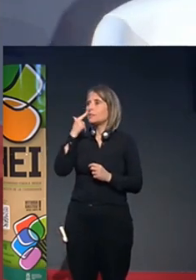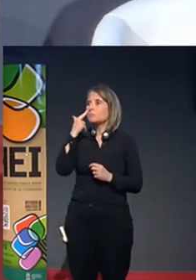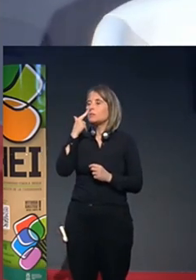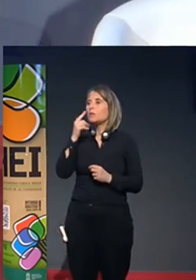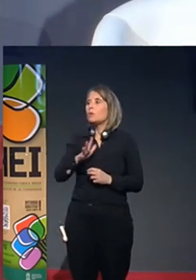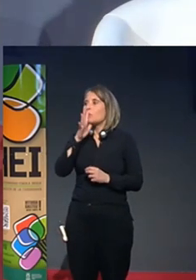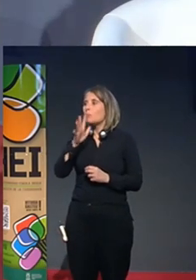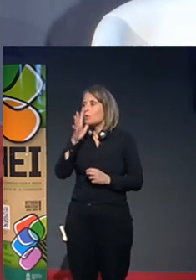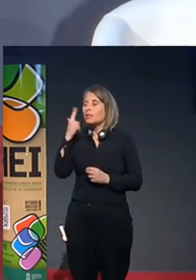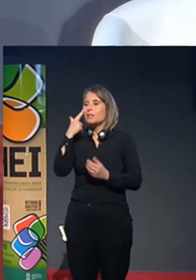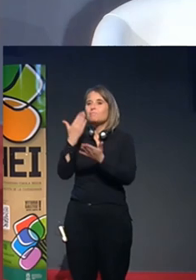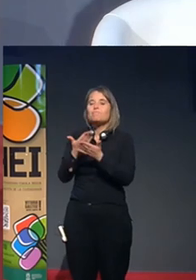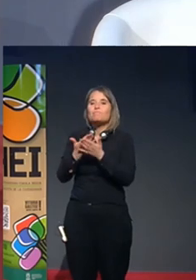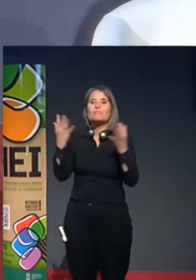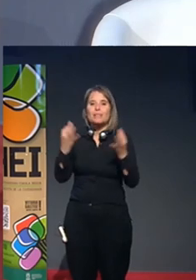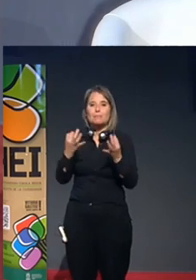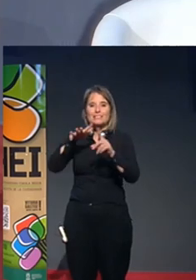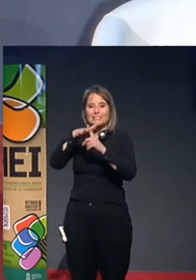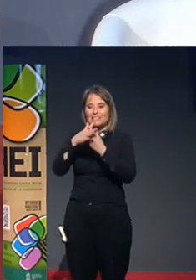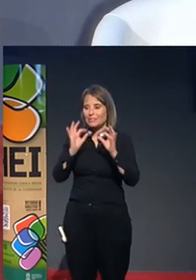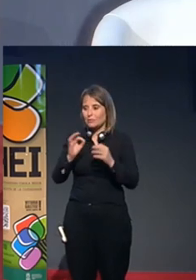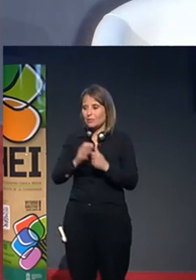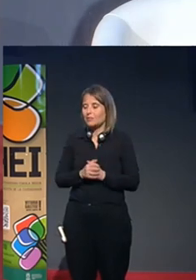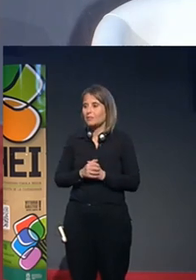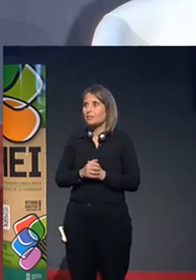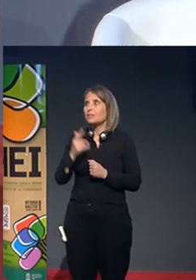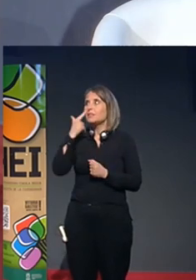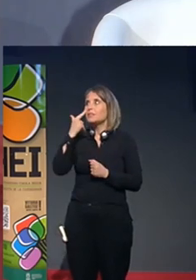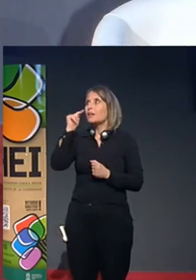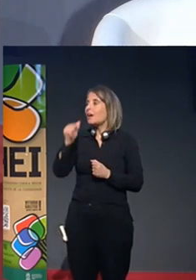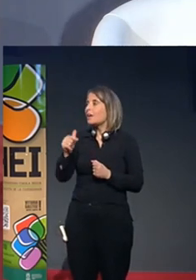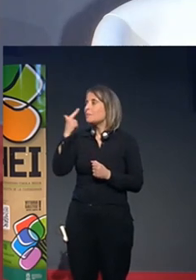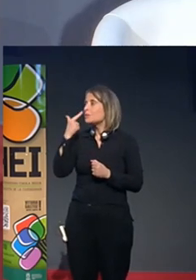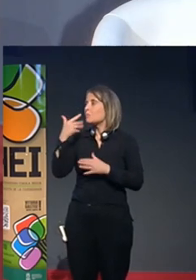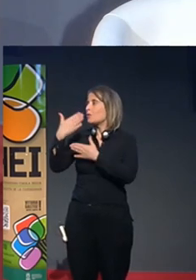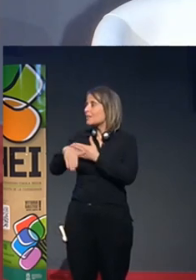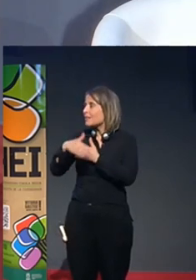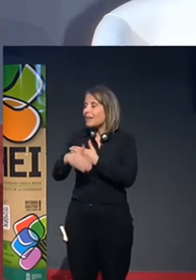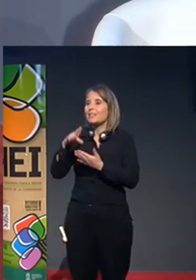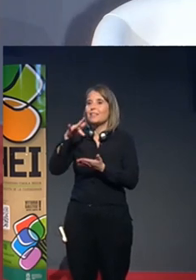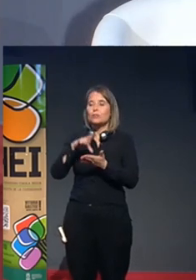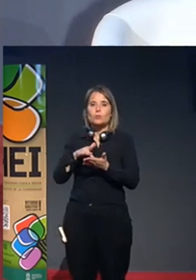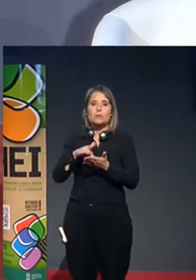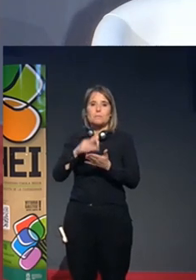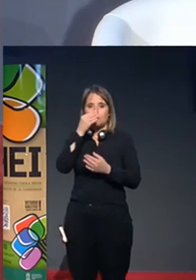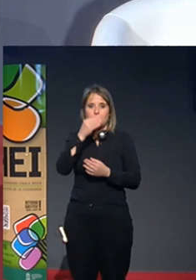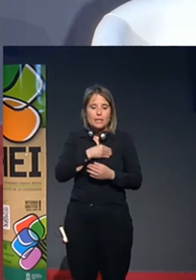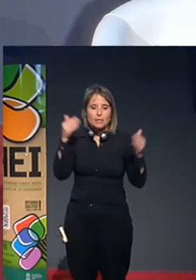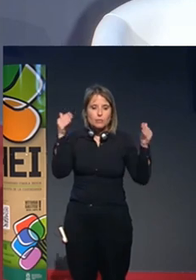zerga eud gehiago egen gertatzen ar denaun esú cetan otea